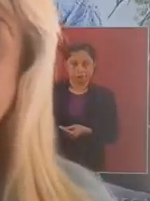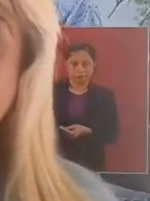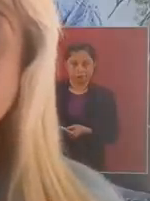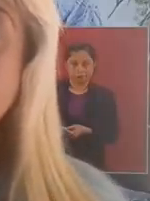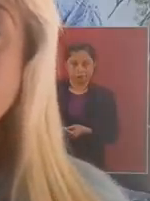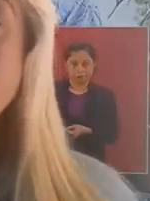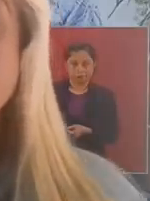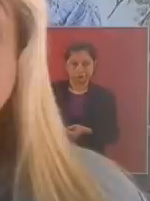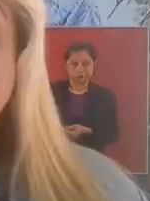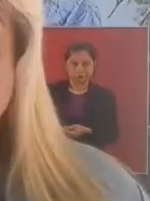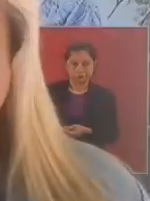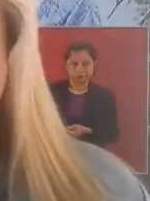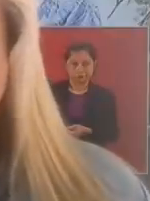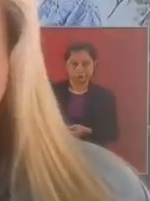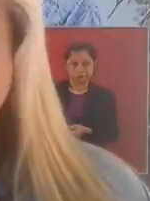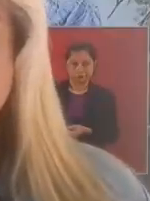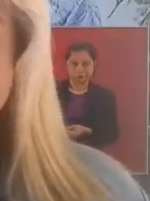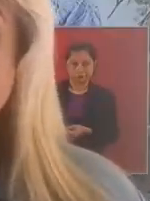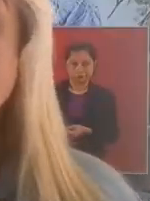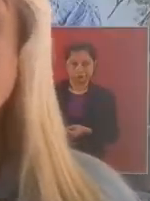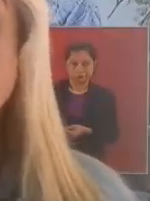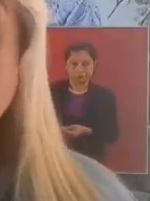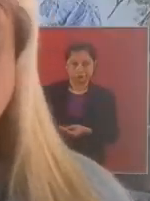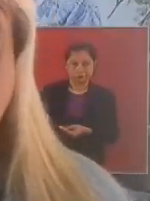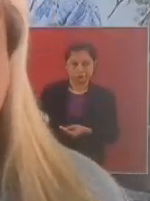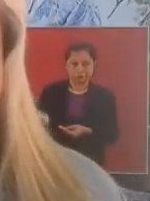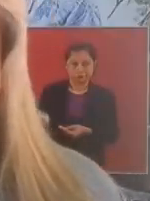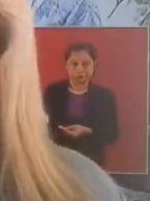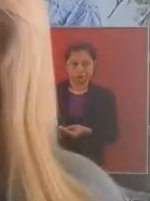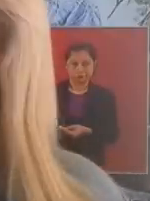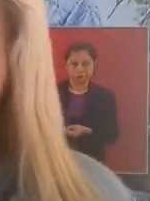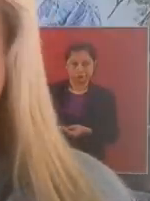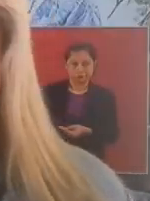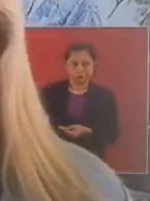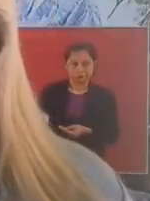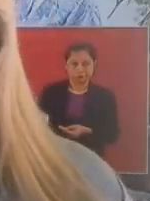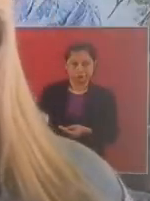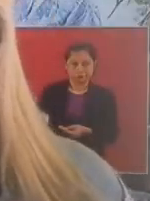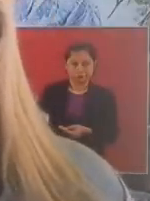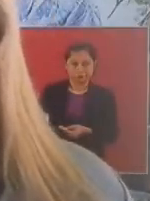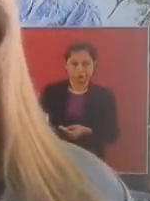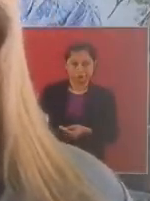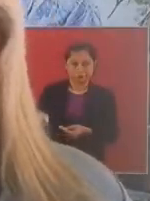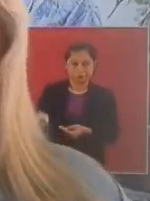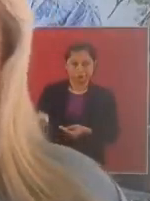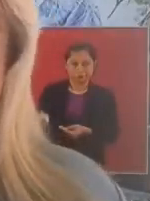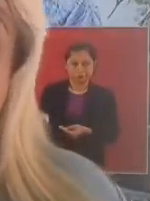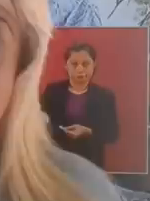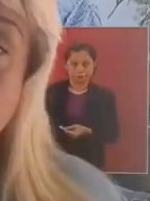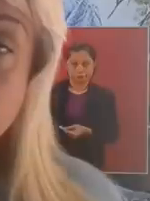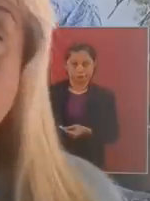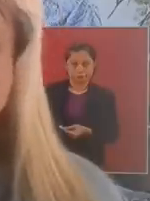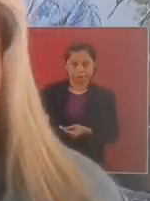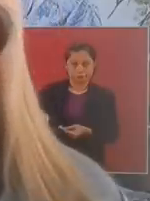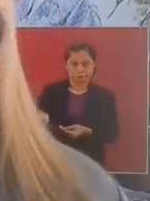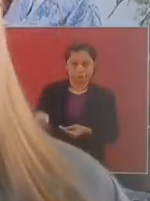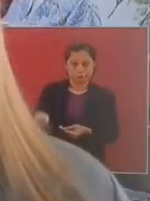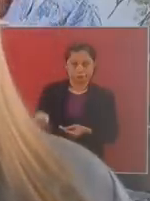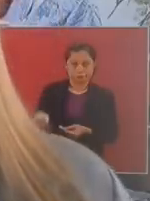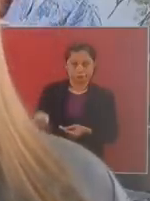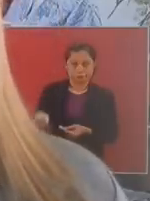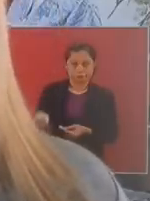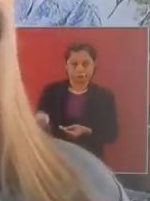lo que tenemos, el trabajo que hemos hecho para más o menos tener pues nuestra comida, dónde